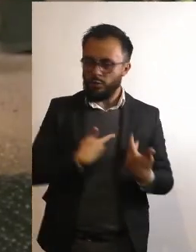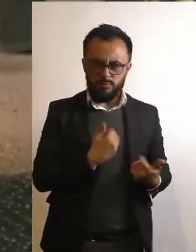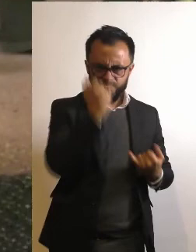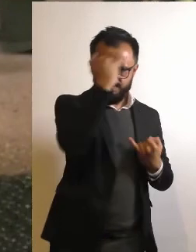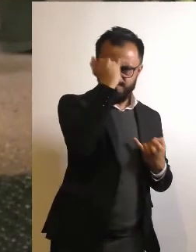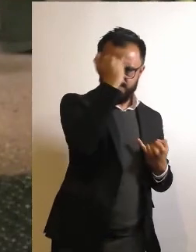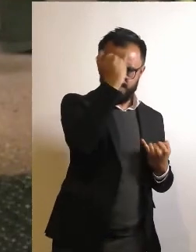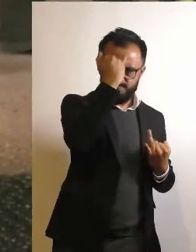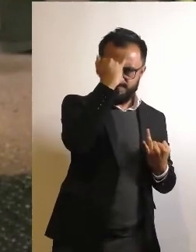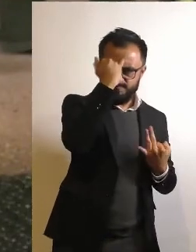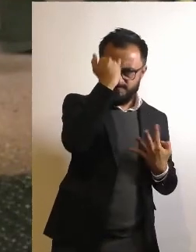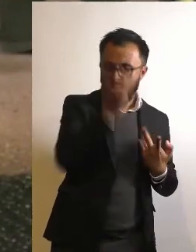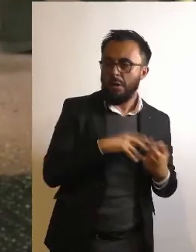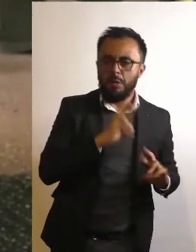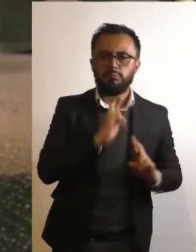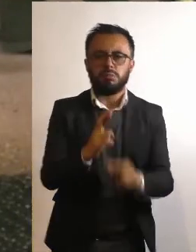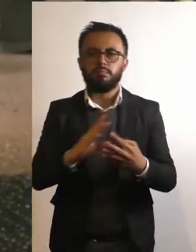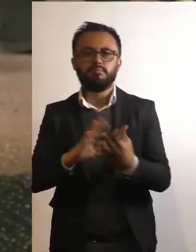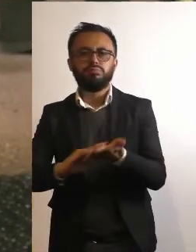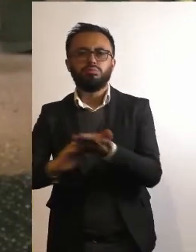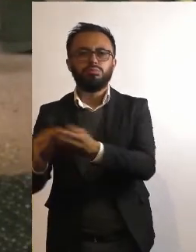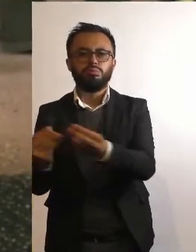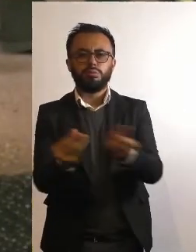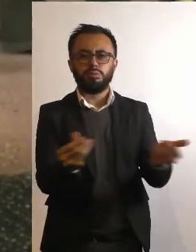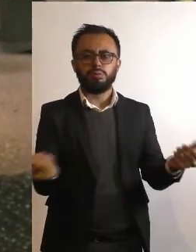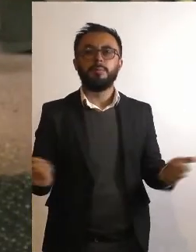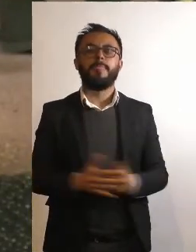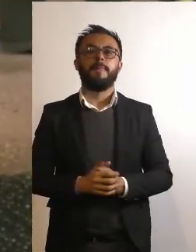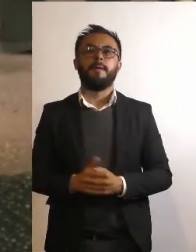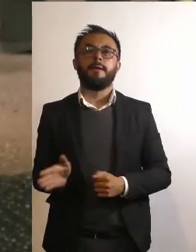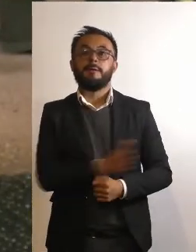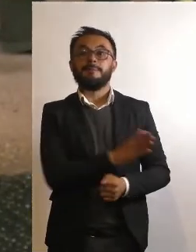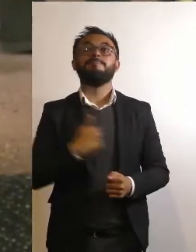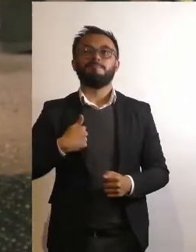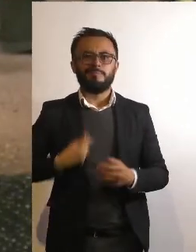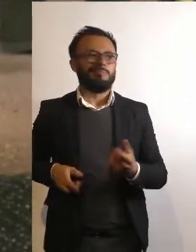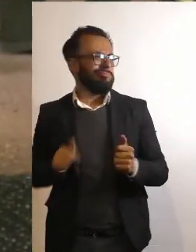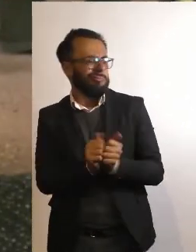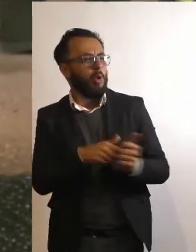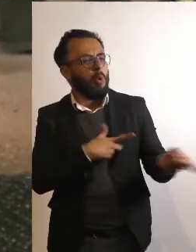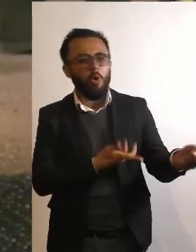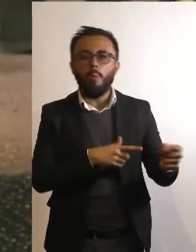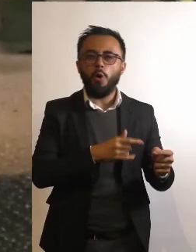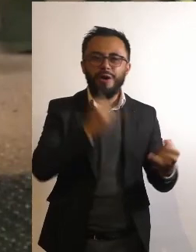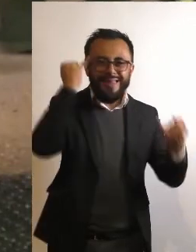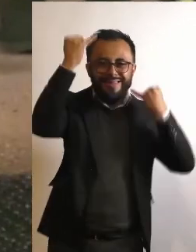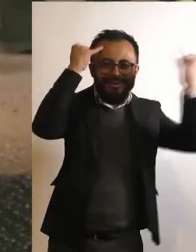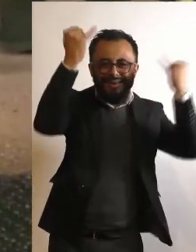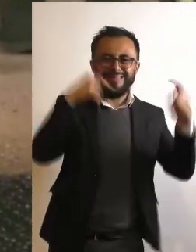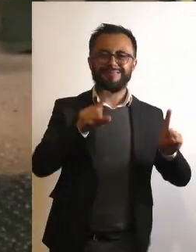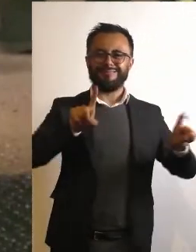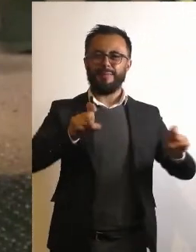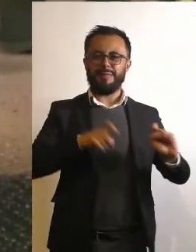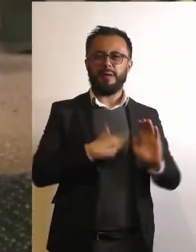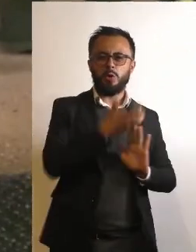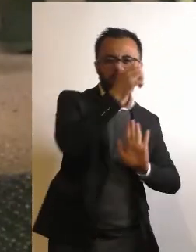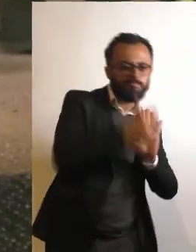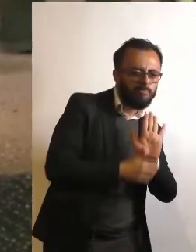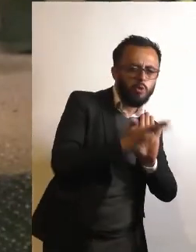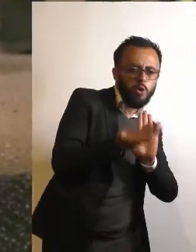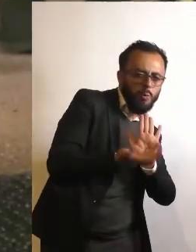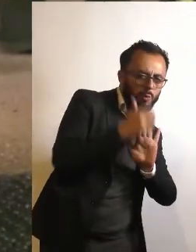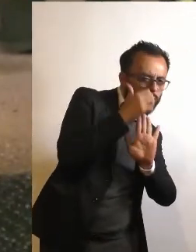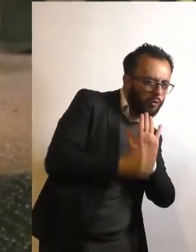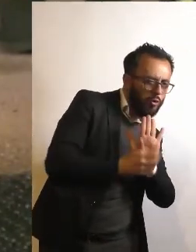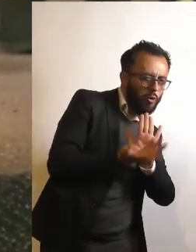acompañar en procesos de ideación, de diagnóstico y formulación de ideas de emprendimiento en el sector,